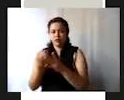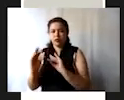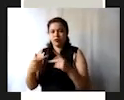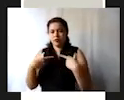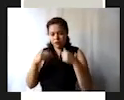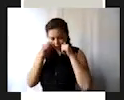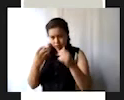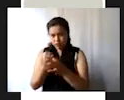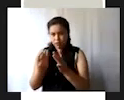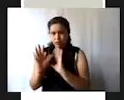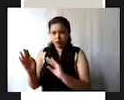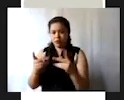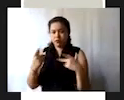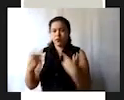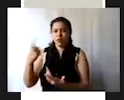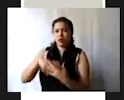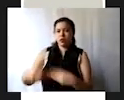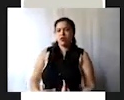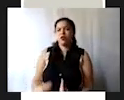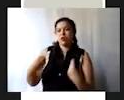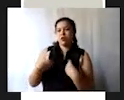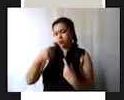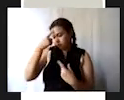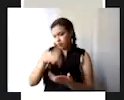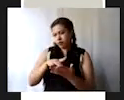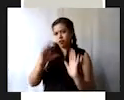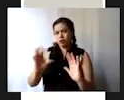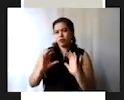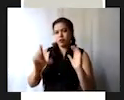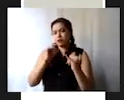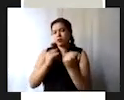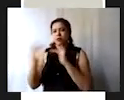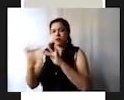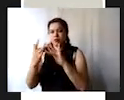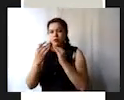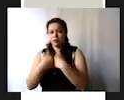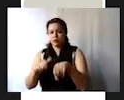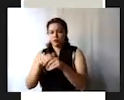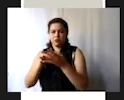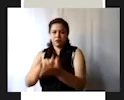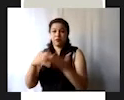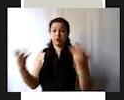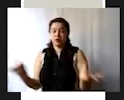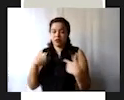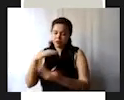personas residentes sobre autocuidados y también en redes sociales. Bueno, al menos leyéndolo aquí